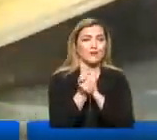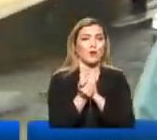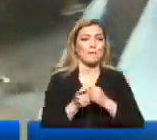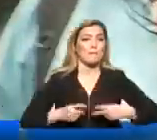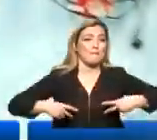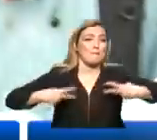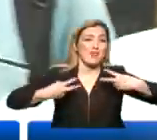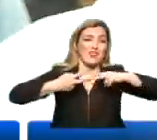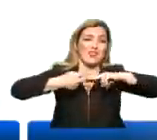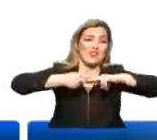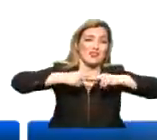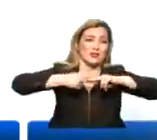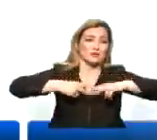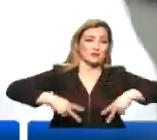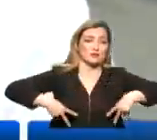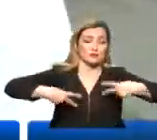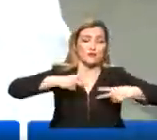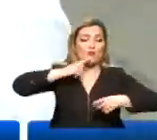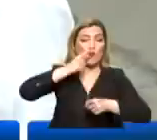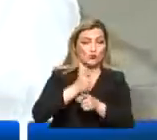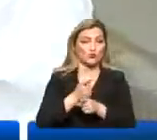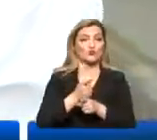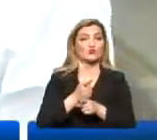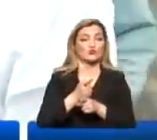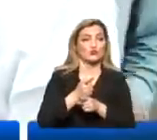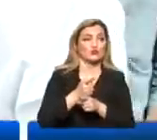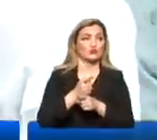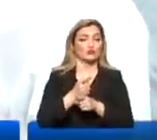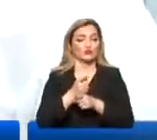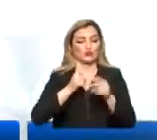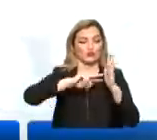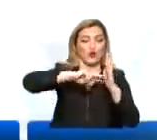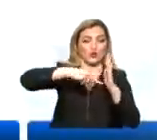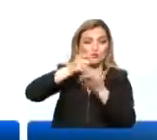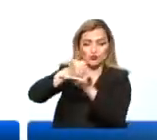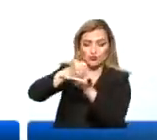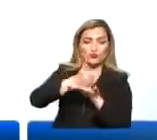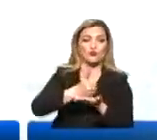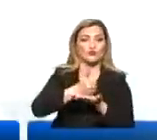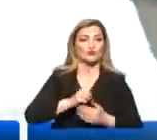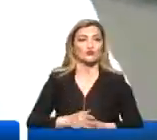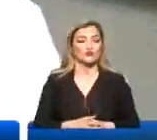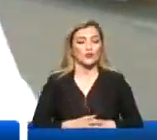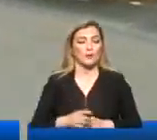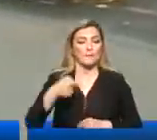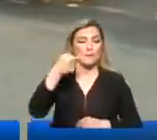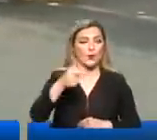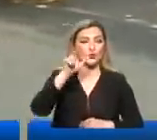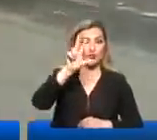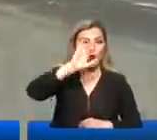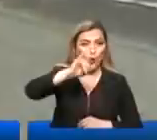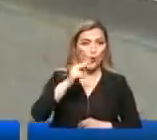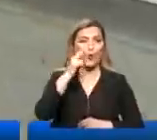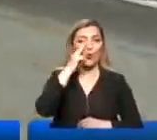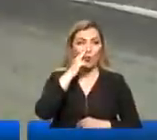forma de relacionarnos, nuestra vida, y por eso la tecnología nos ayuda. Este próximo 3 de